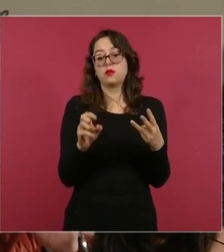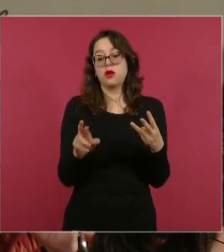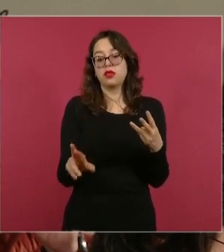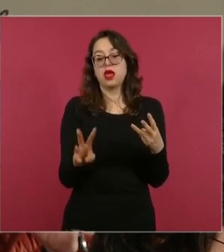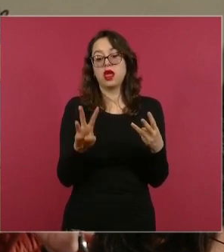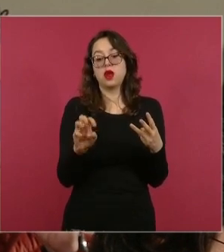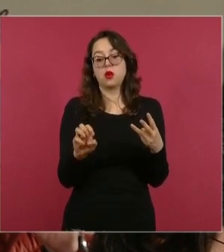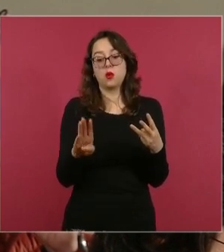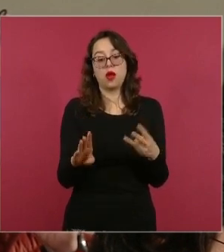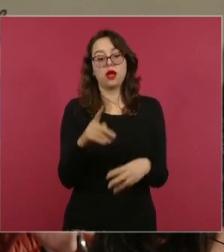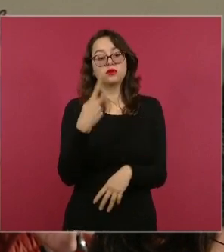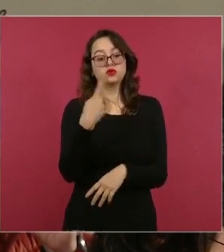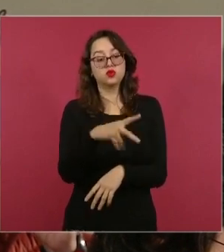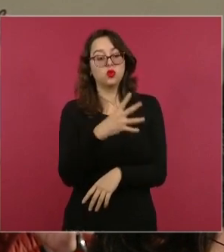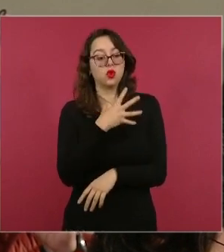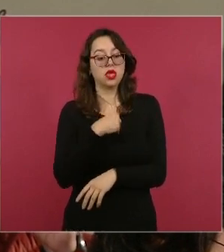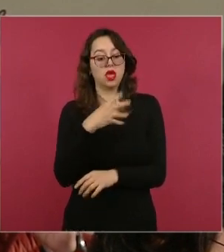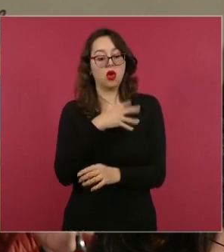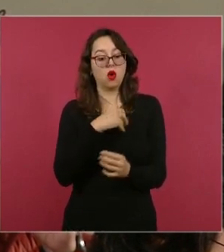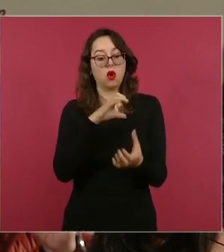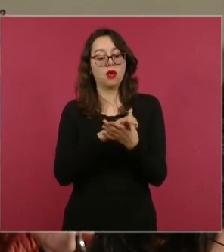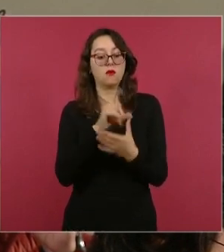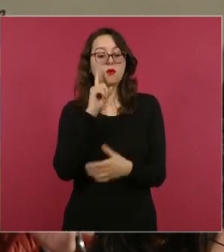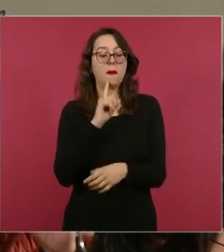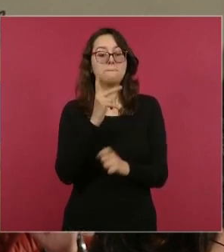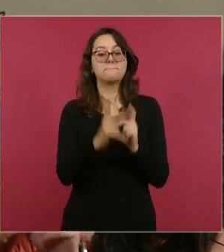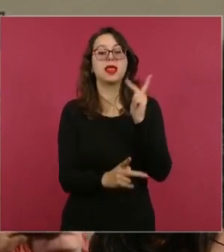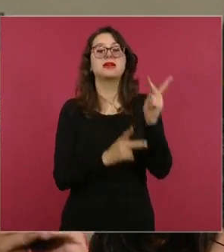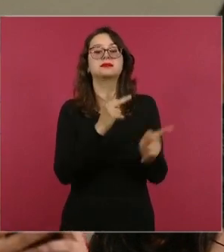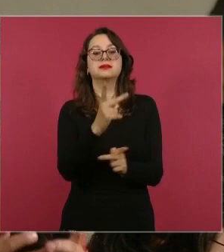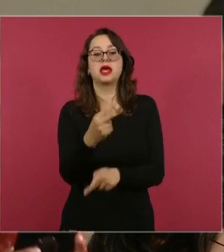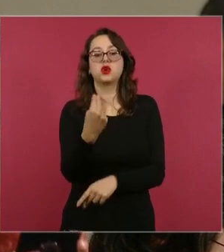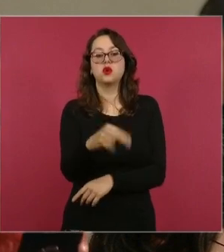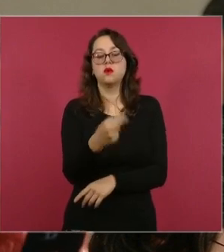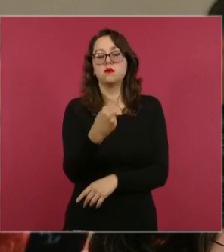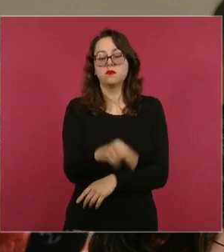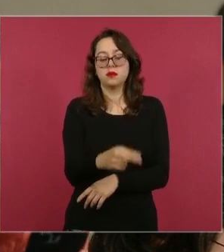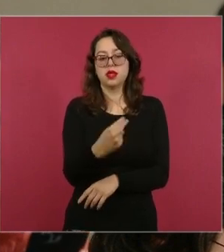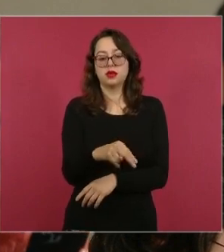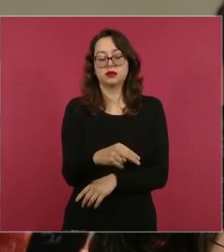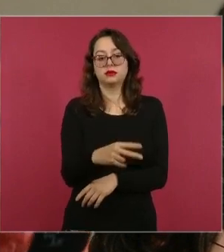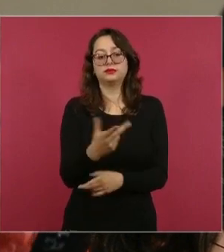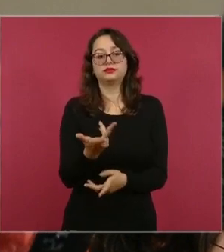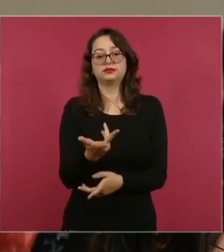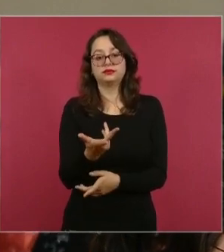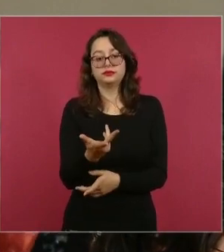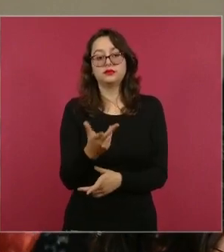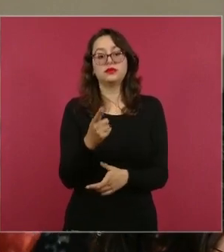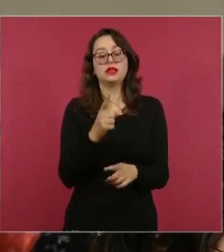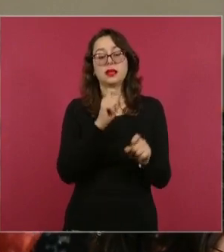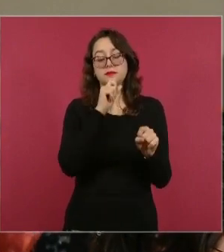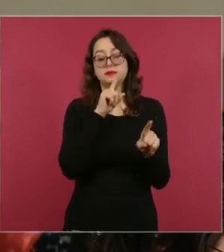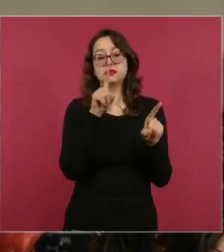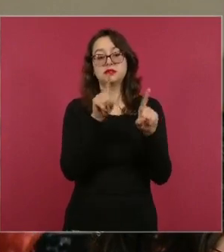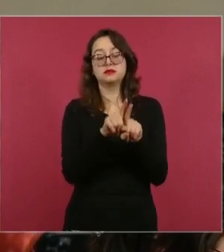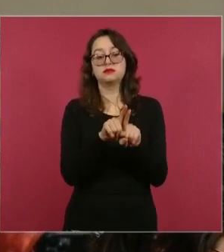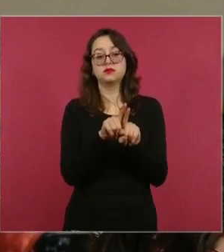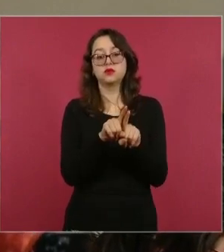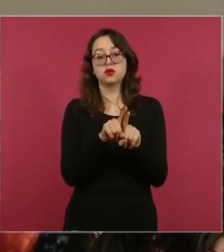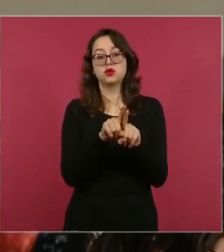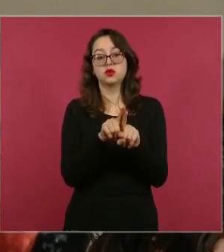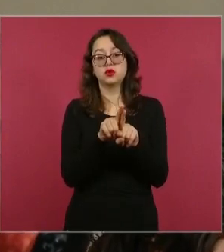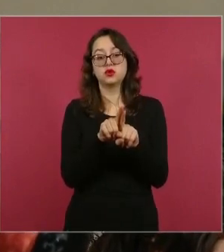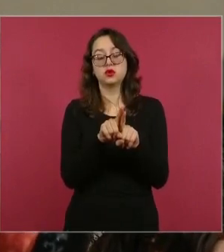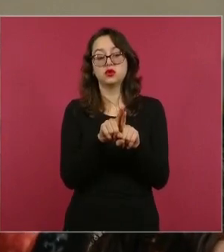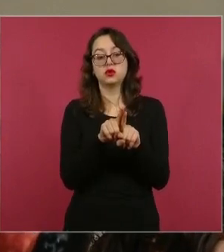y esposa y socios son sus prestanombres el presupuesto aprobado por las secretarías de estado de